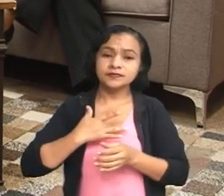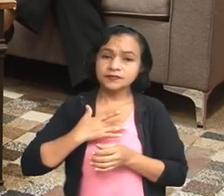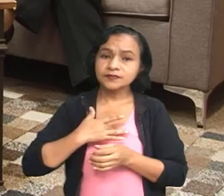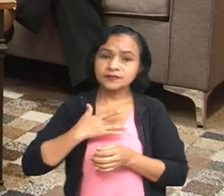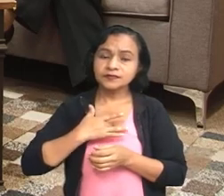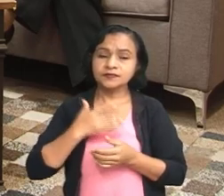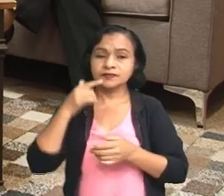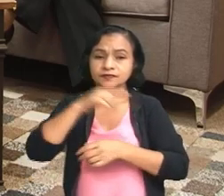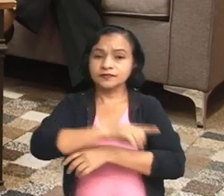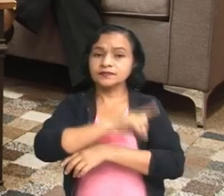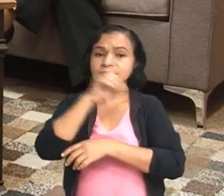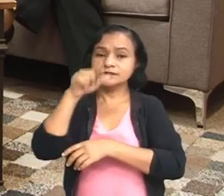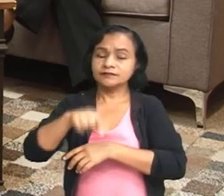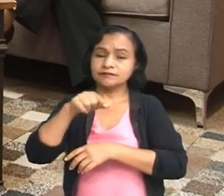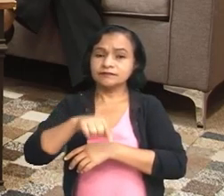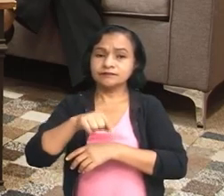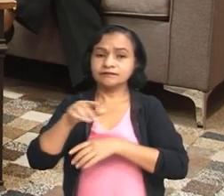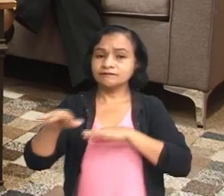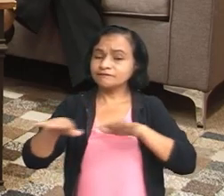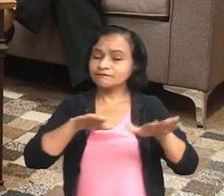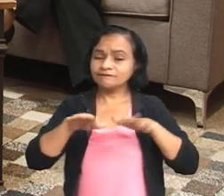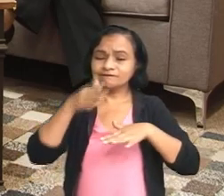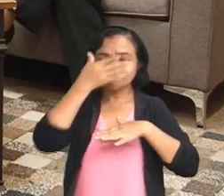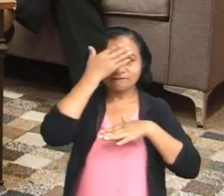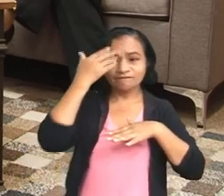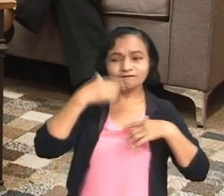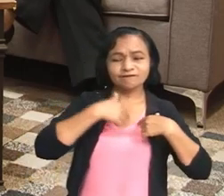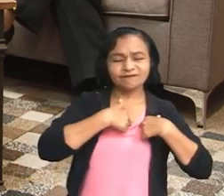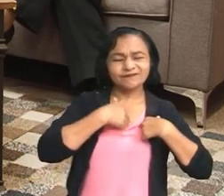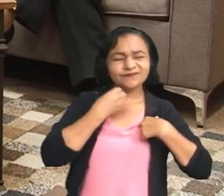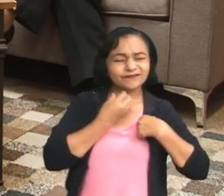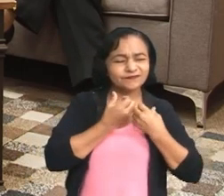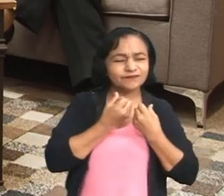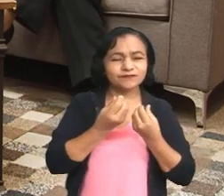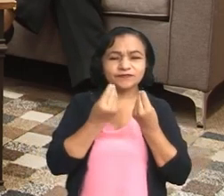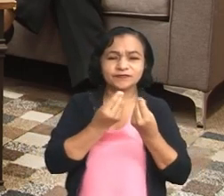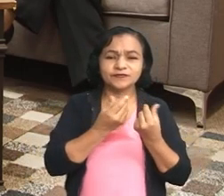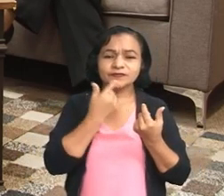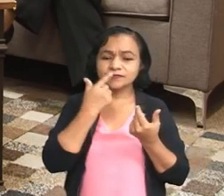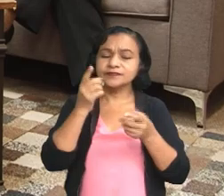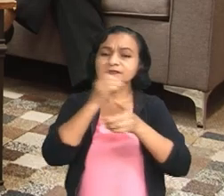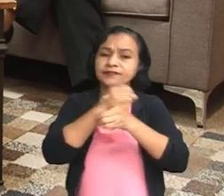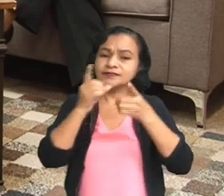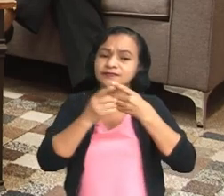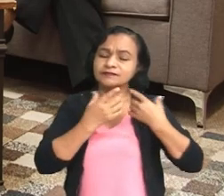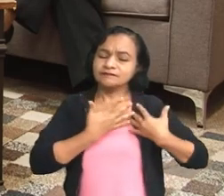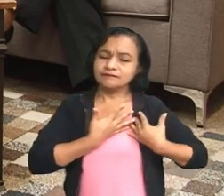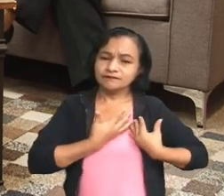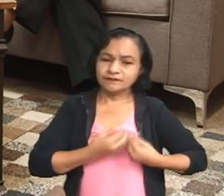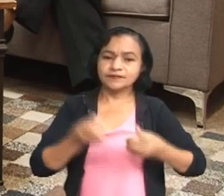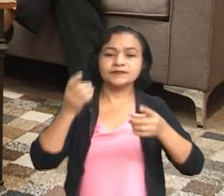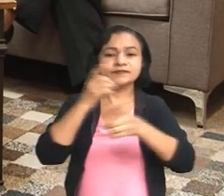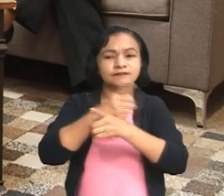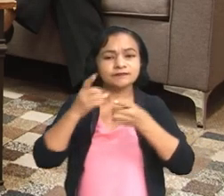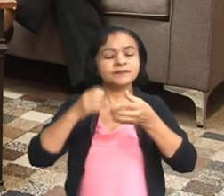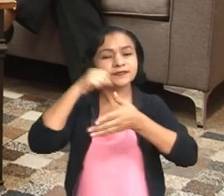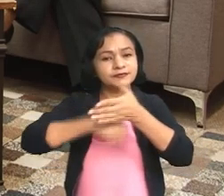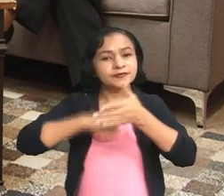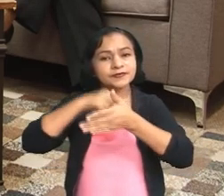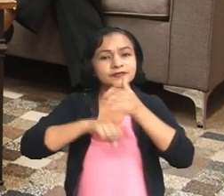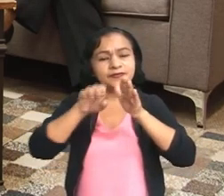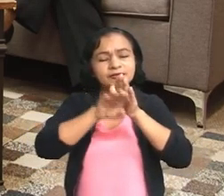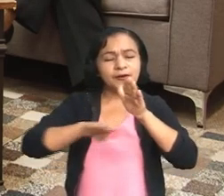es hoy y ese duelo no lo hemos podido superar, pero tenemos que hacer máximos esfuerzos desde lo